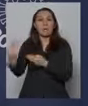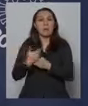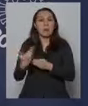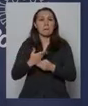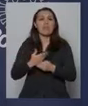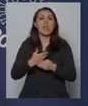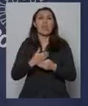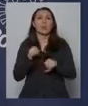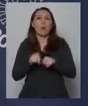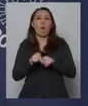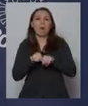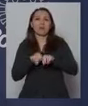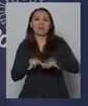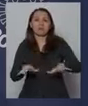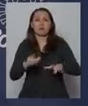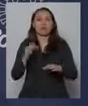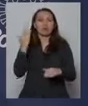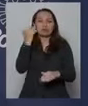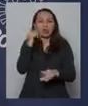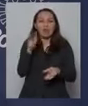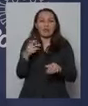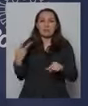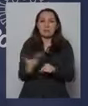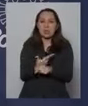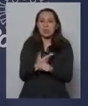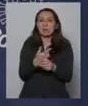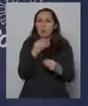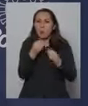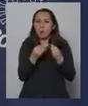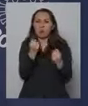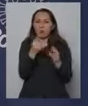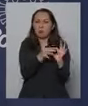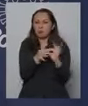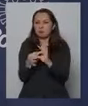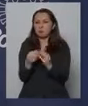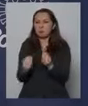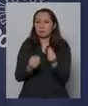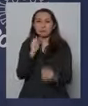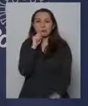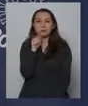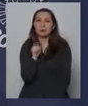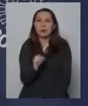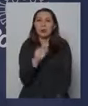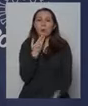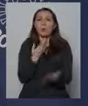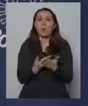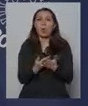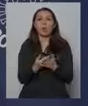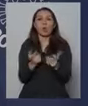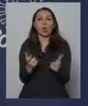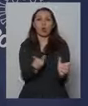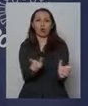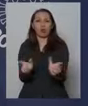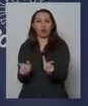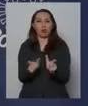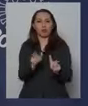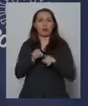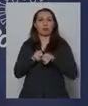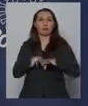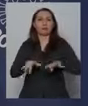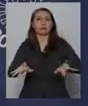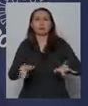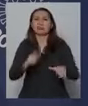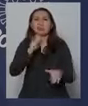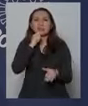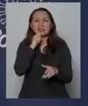no saben el daño que producirían a la población. Si se pueden referir en ese sentido a qué se refiere en cuanto a administrar la pandemia y que también tiene